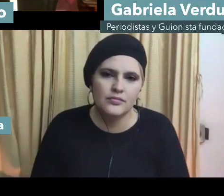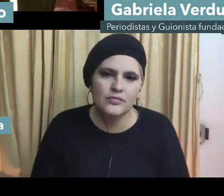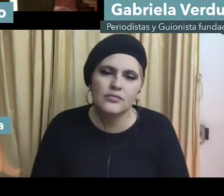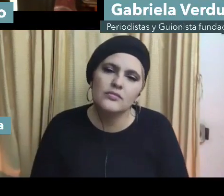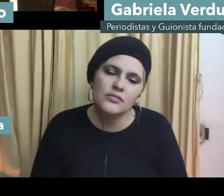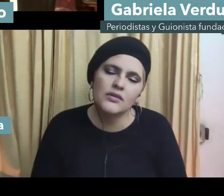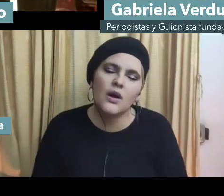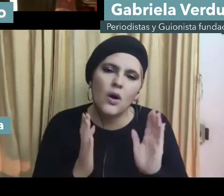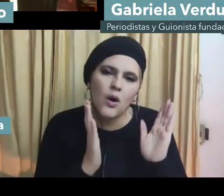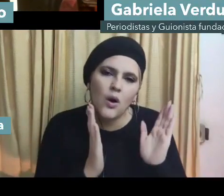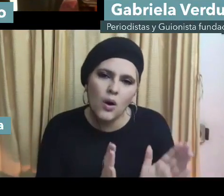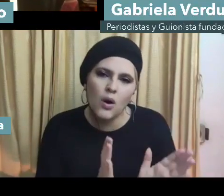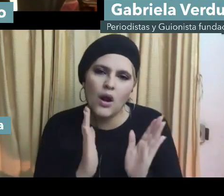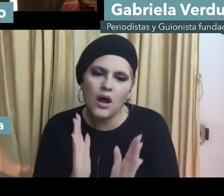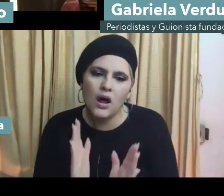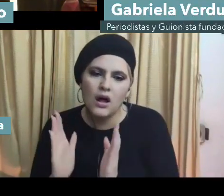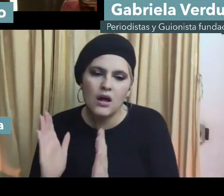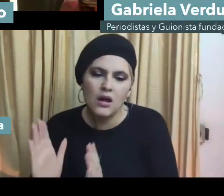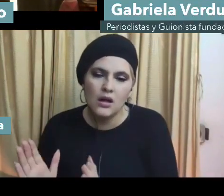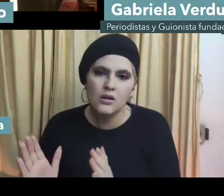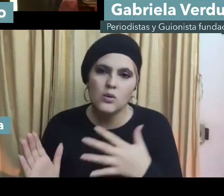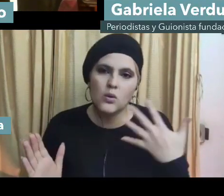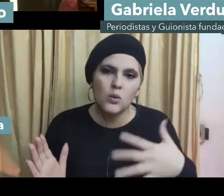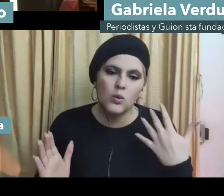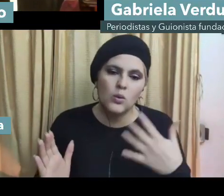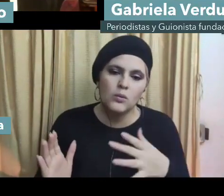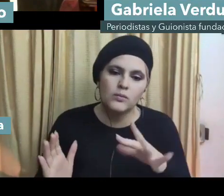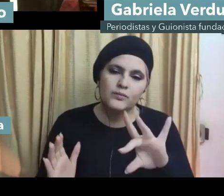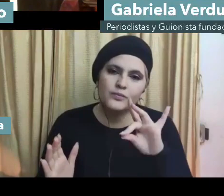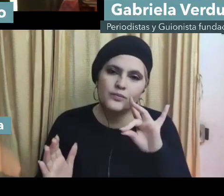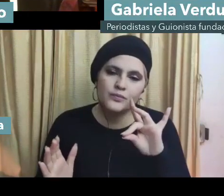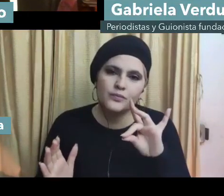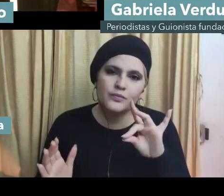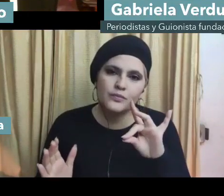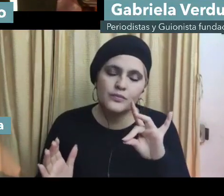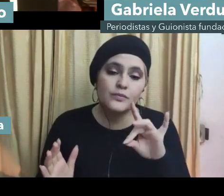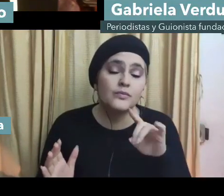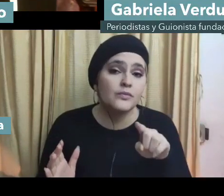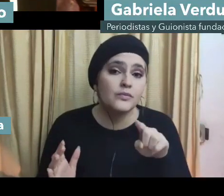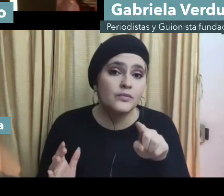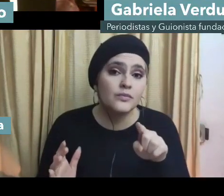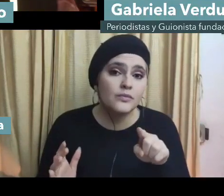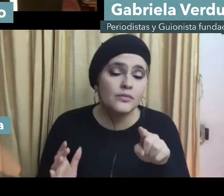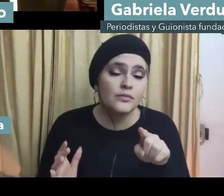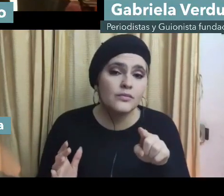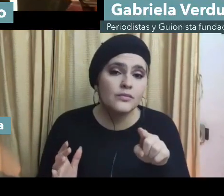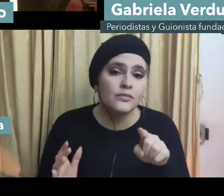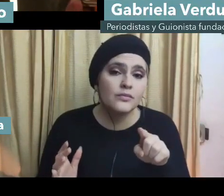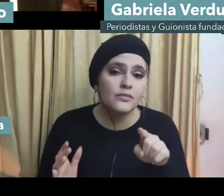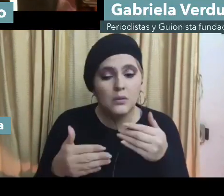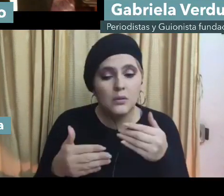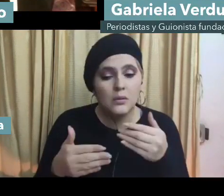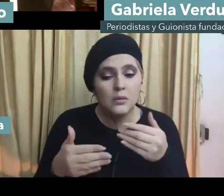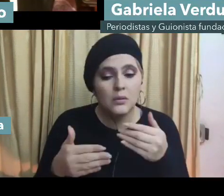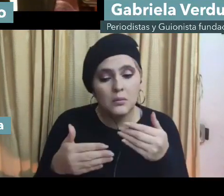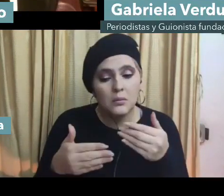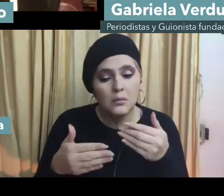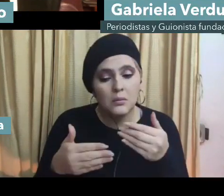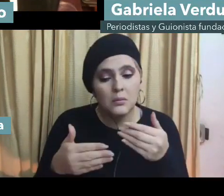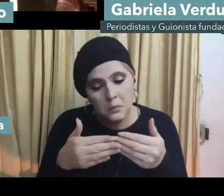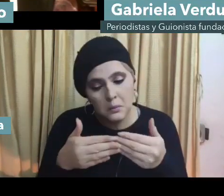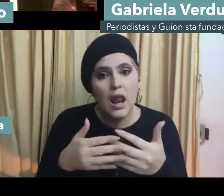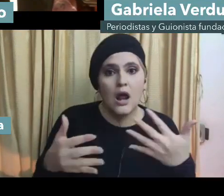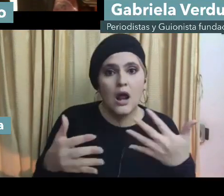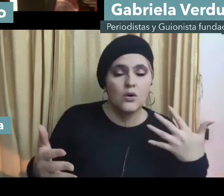ordenando, de alguna manera también permite y tener a la vista en el mediano plazo, a veces en el largo plazo, y